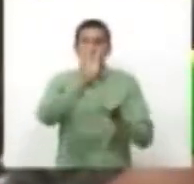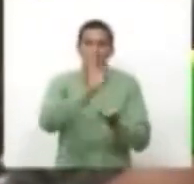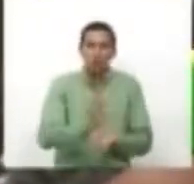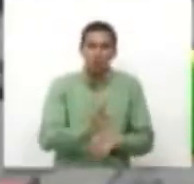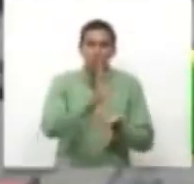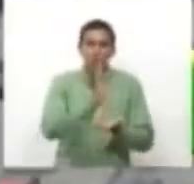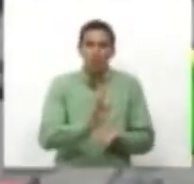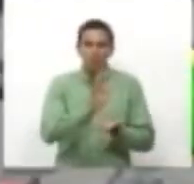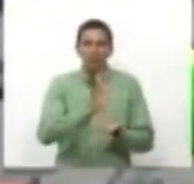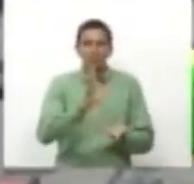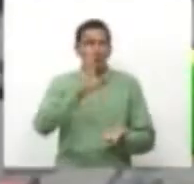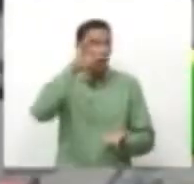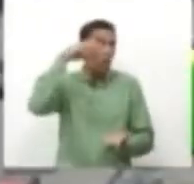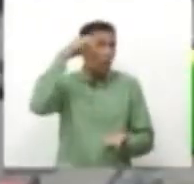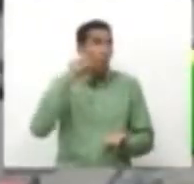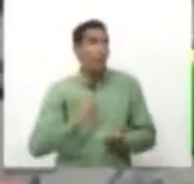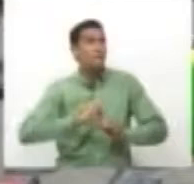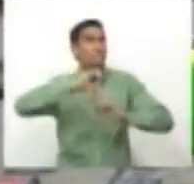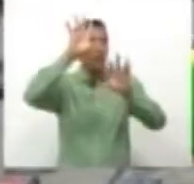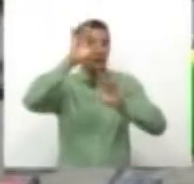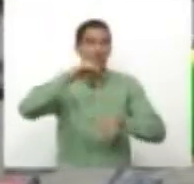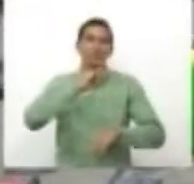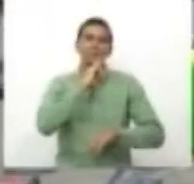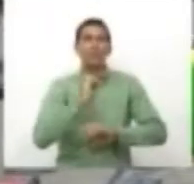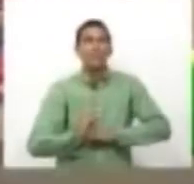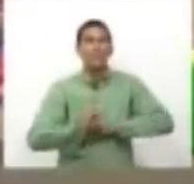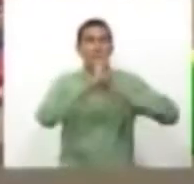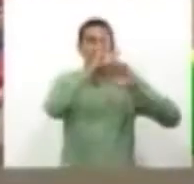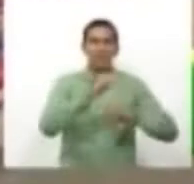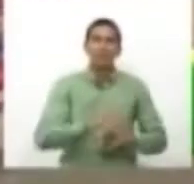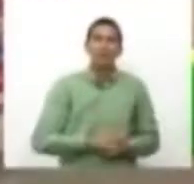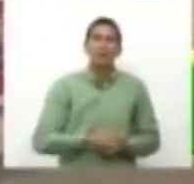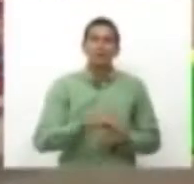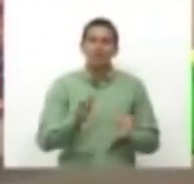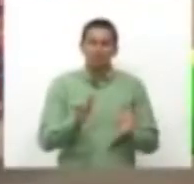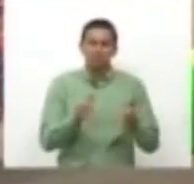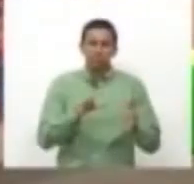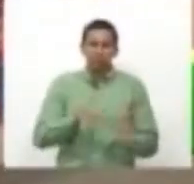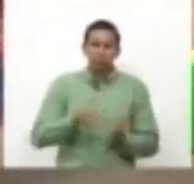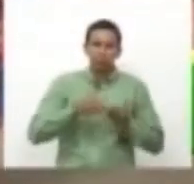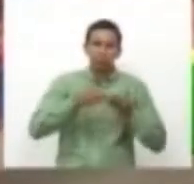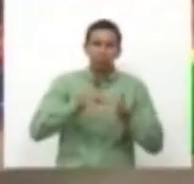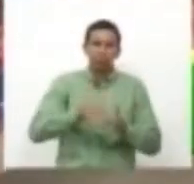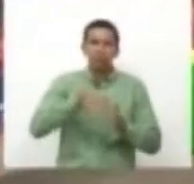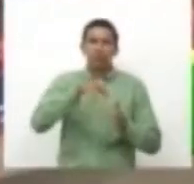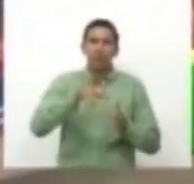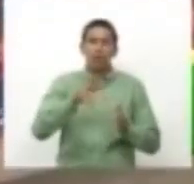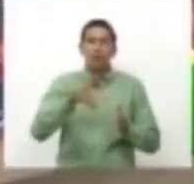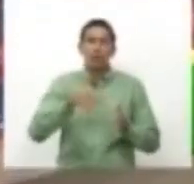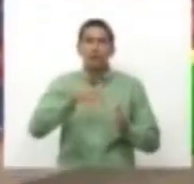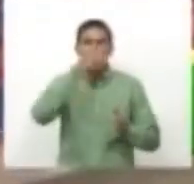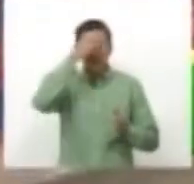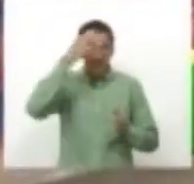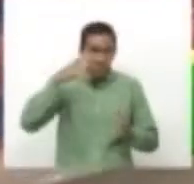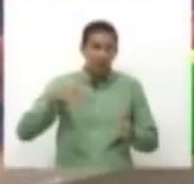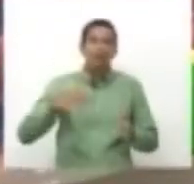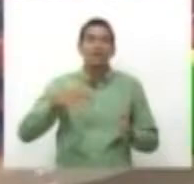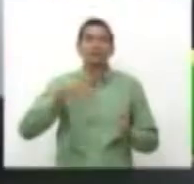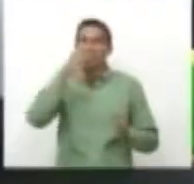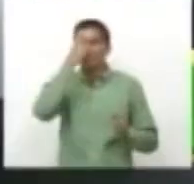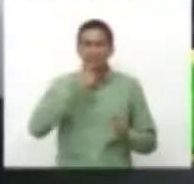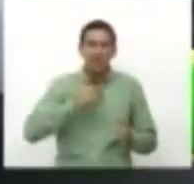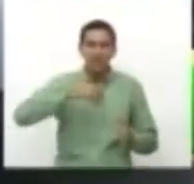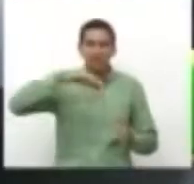como a Estados Unidos. La droga, según las autoridades, será enviada en contenedores desde los puertos de Cartagena, Barranquilla, Santa Marta y Buenaventura